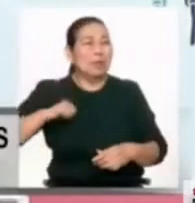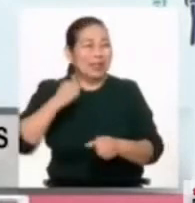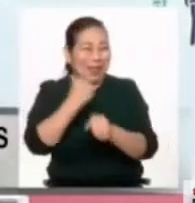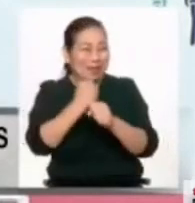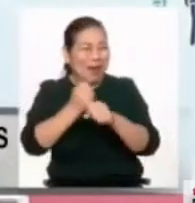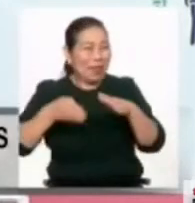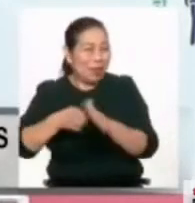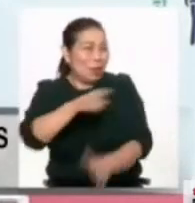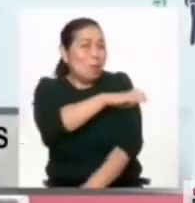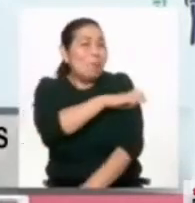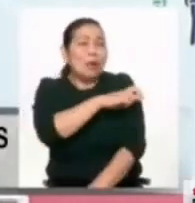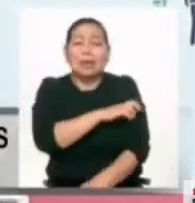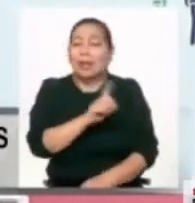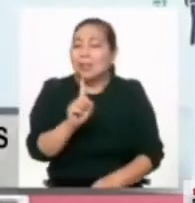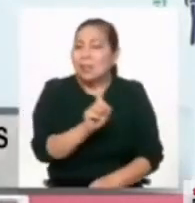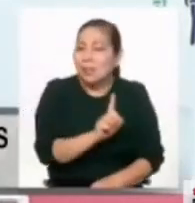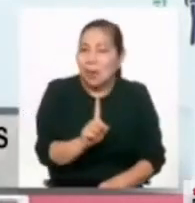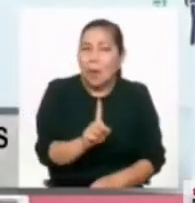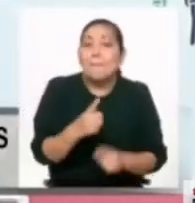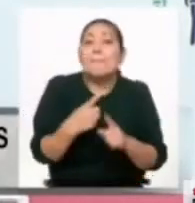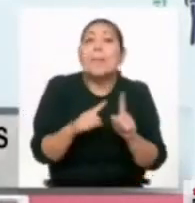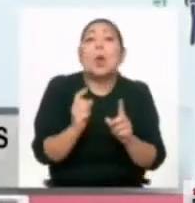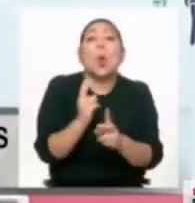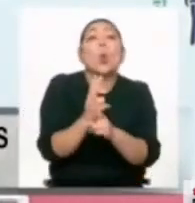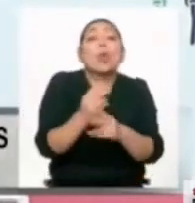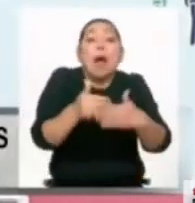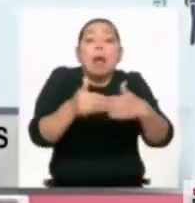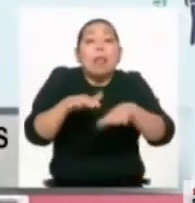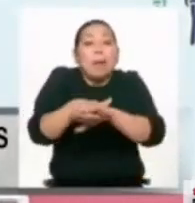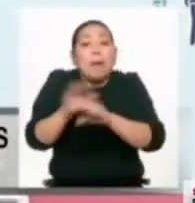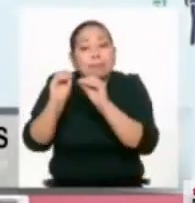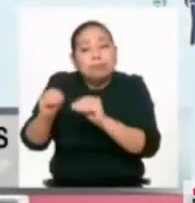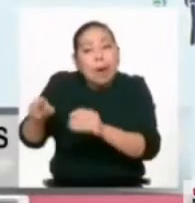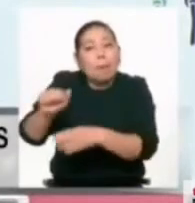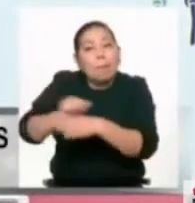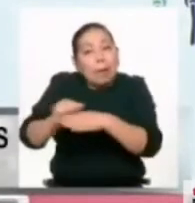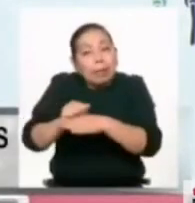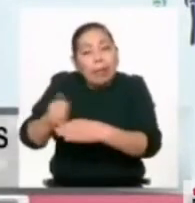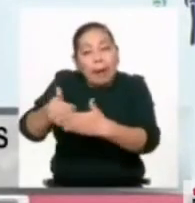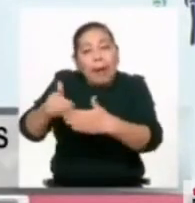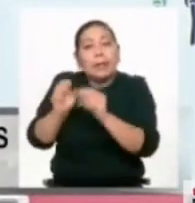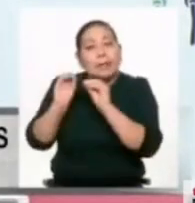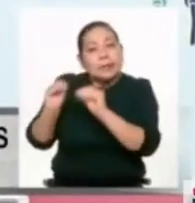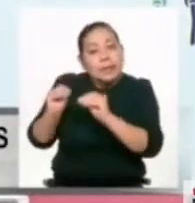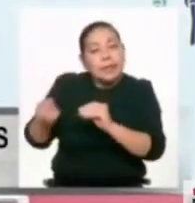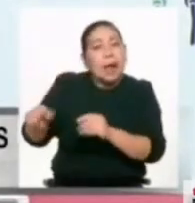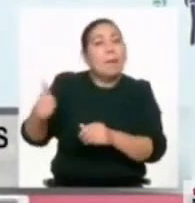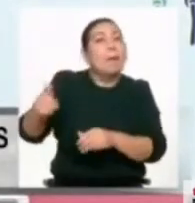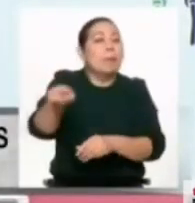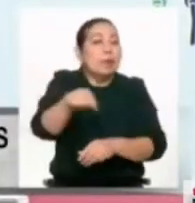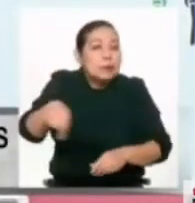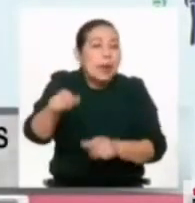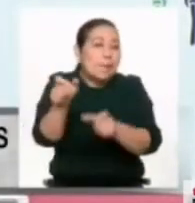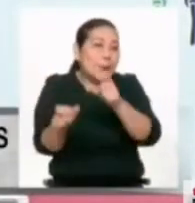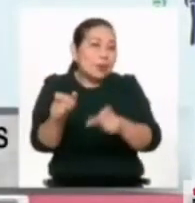de eso. Hemos dicho que se haga eso, pero previa preparación. Previa preparación. Hay que